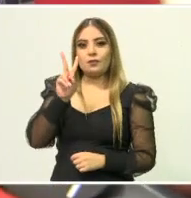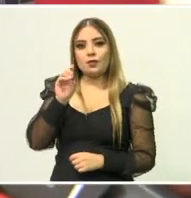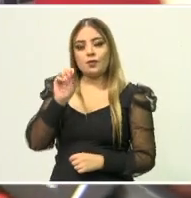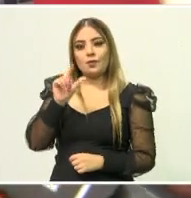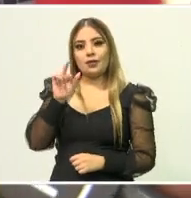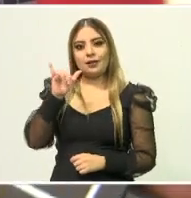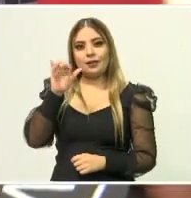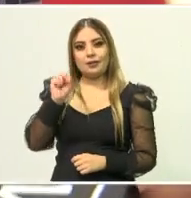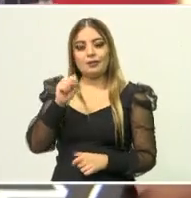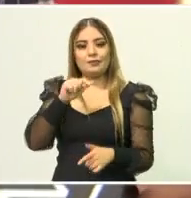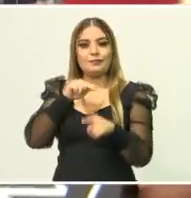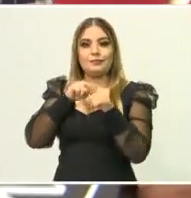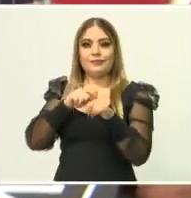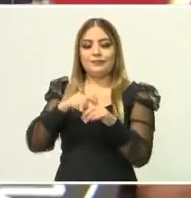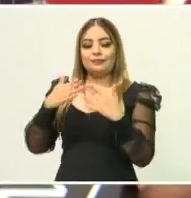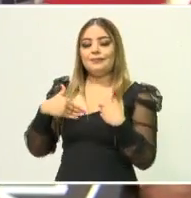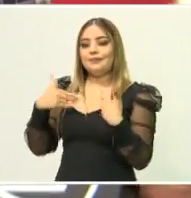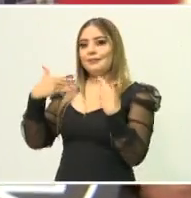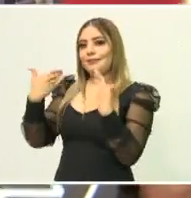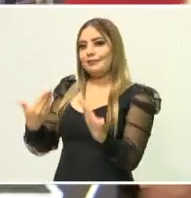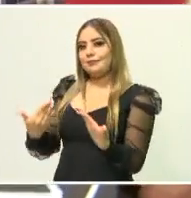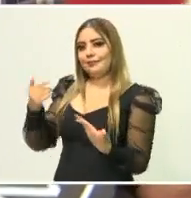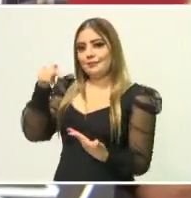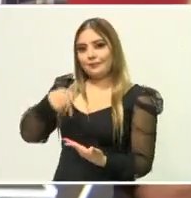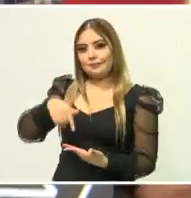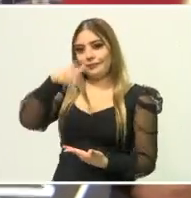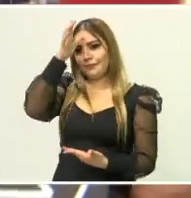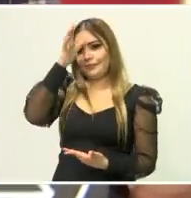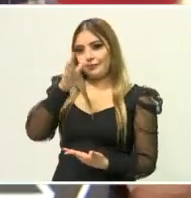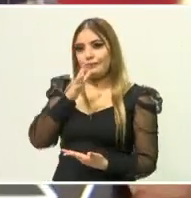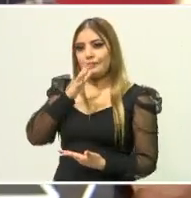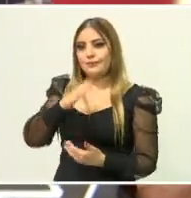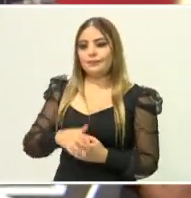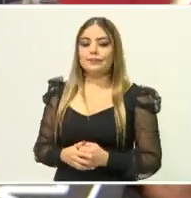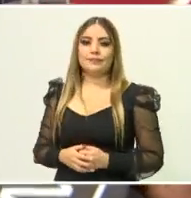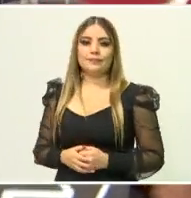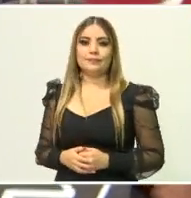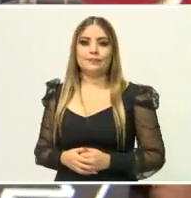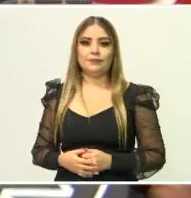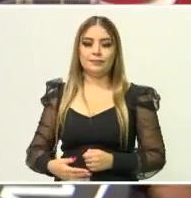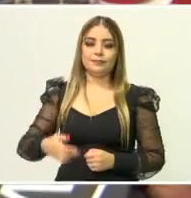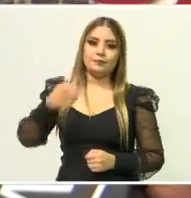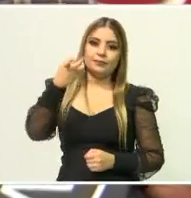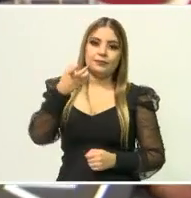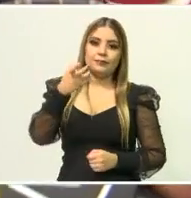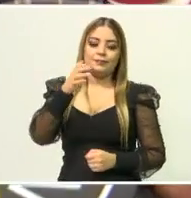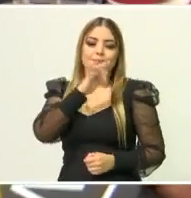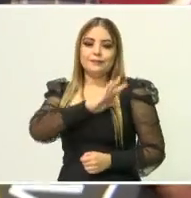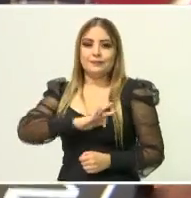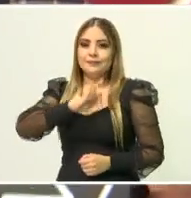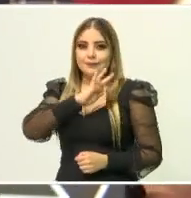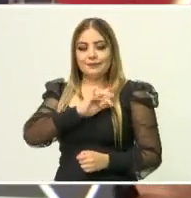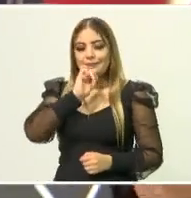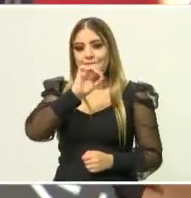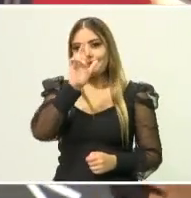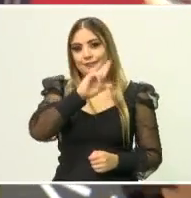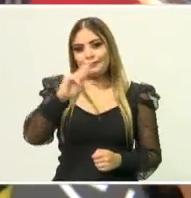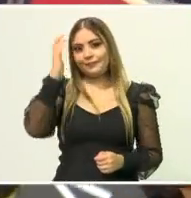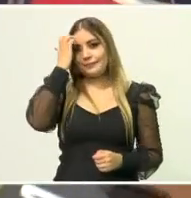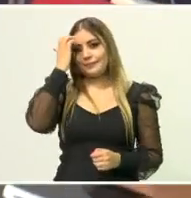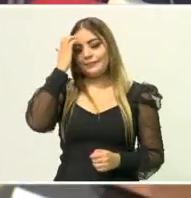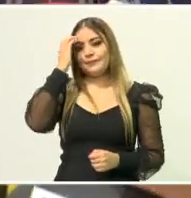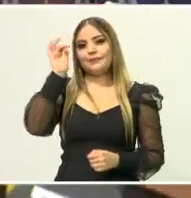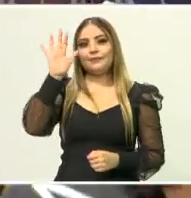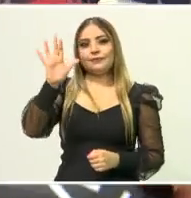siga teniendo la confianza aquí en Coahuila por supuesto una felicitación también nuestro reconocimiento